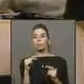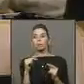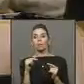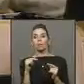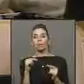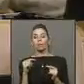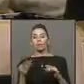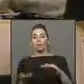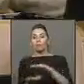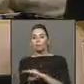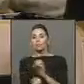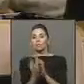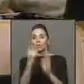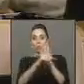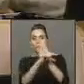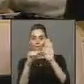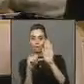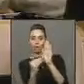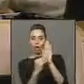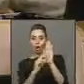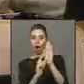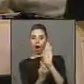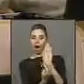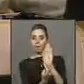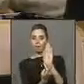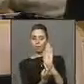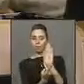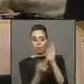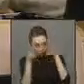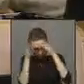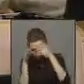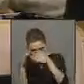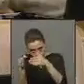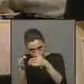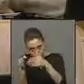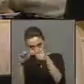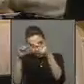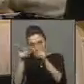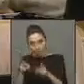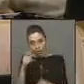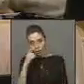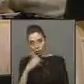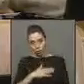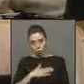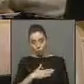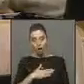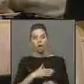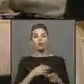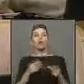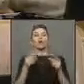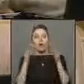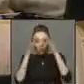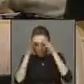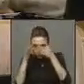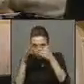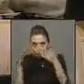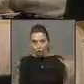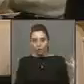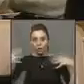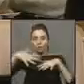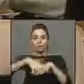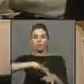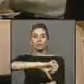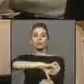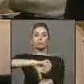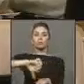indicación sustitutiva que pueda enfocarlo más bien con un enfoque de derechos humanos, con un enfoque de integración, y esperamos que así